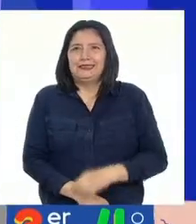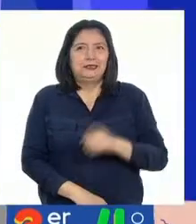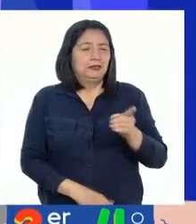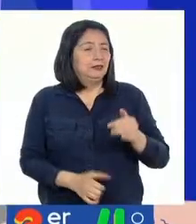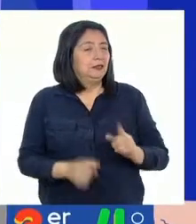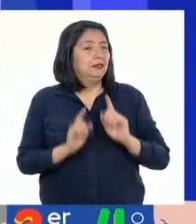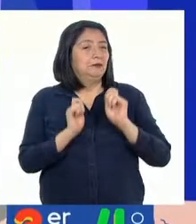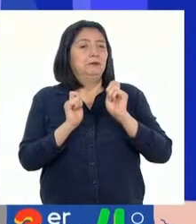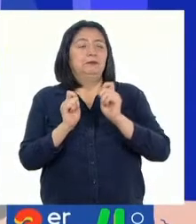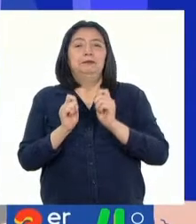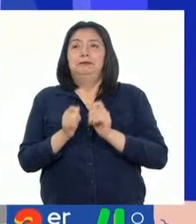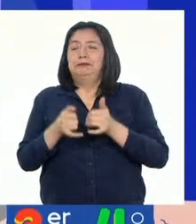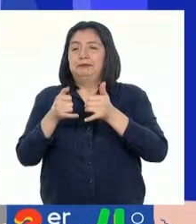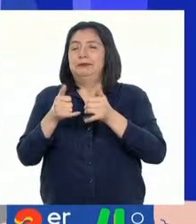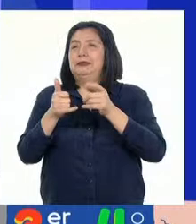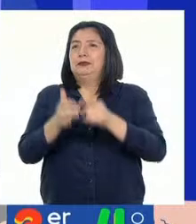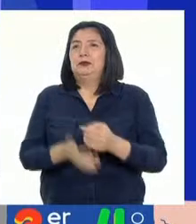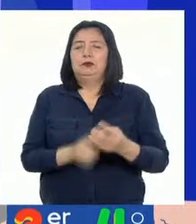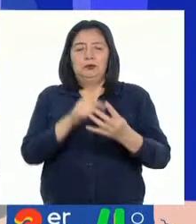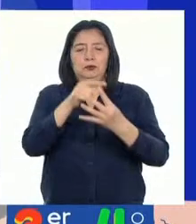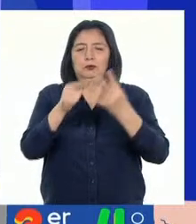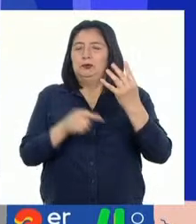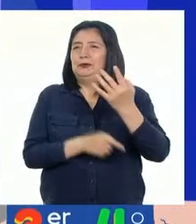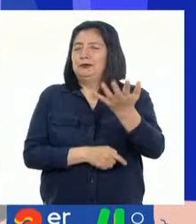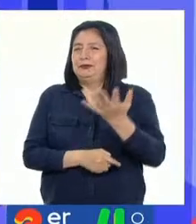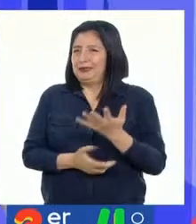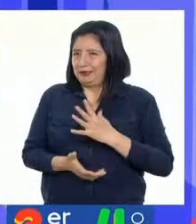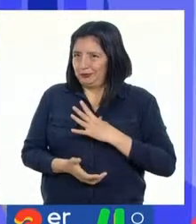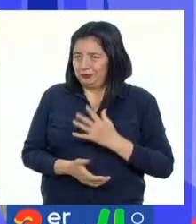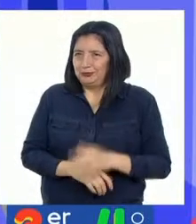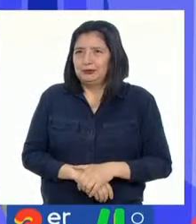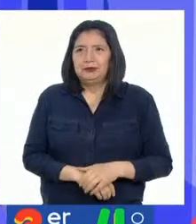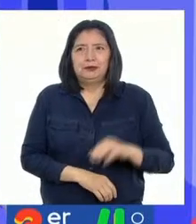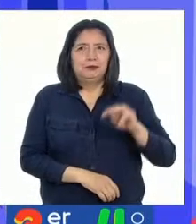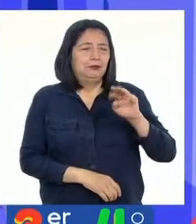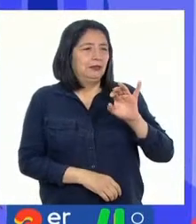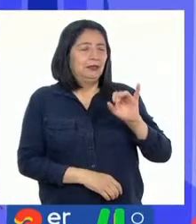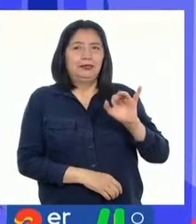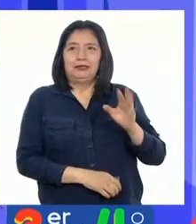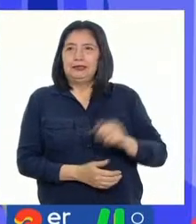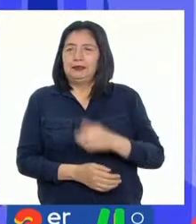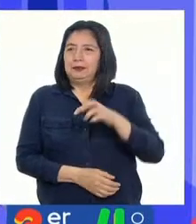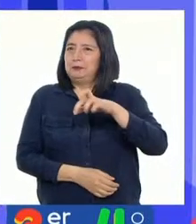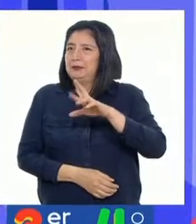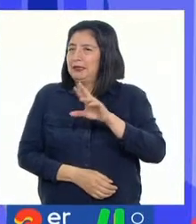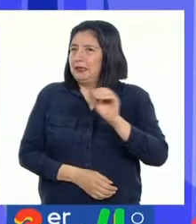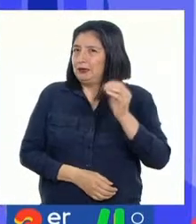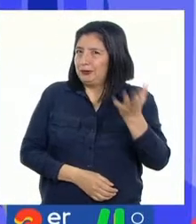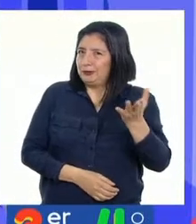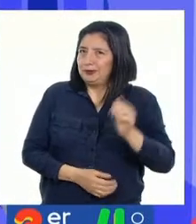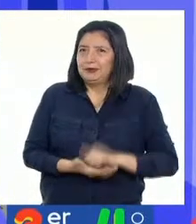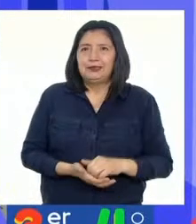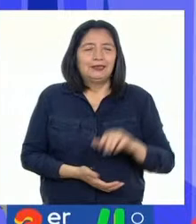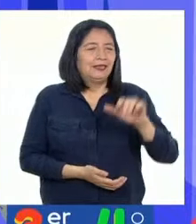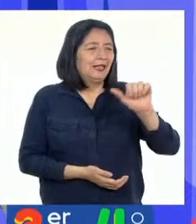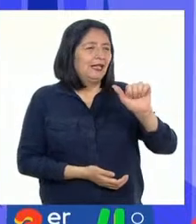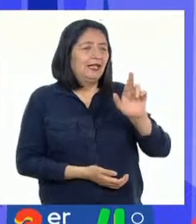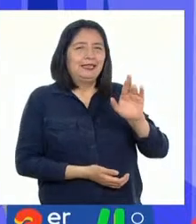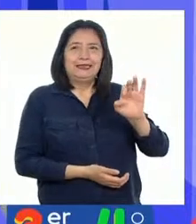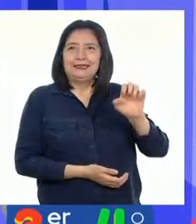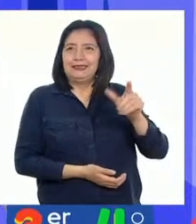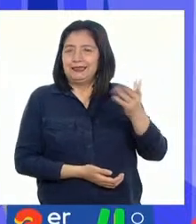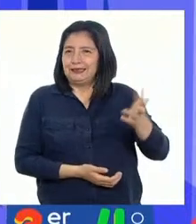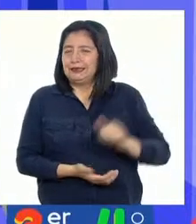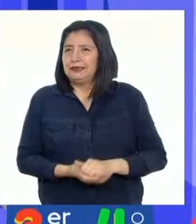Este premio lo entregarán cuatro grandes invitados de honor. Marie Curie, Pedro Ruiz Gallo, Araceli